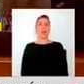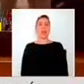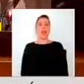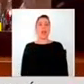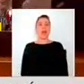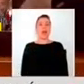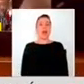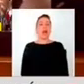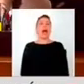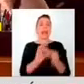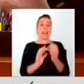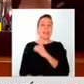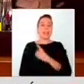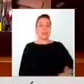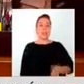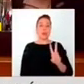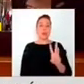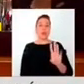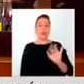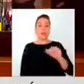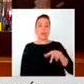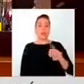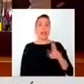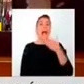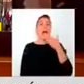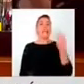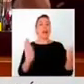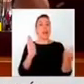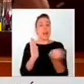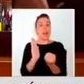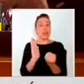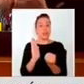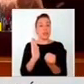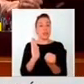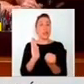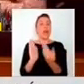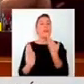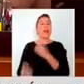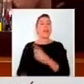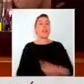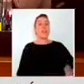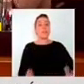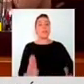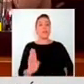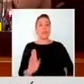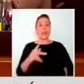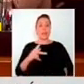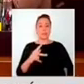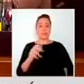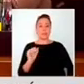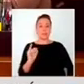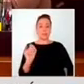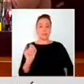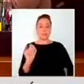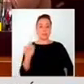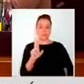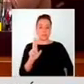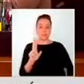Gracias, diputado Vinter. Para hablar en contra tiene la palabra el diputado Kaiser. Johannes Kaiser tiene la